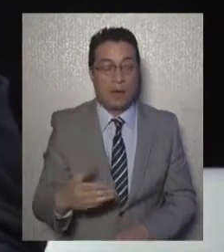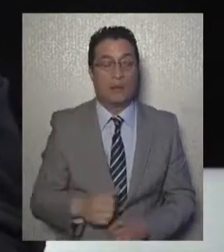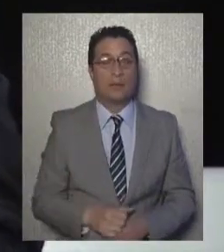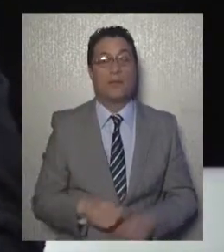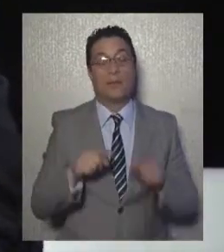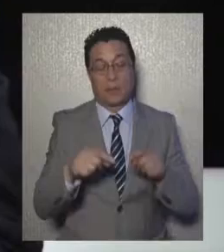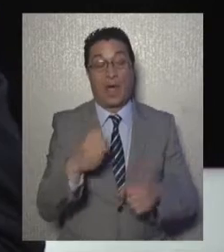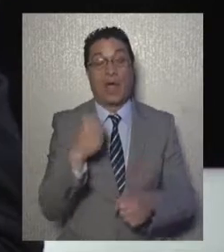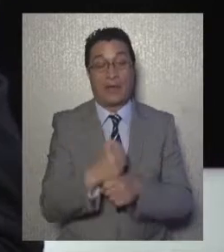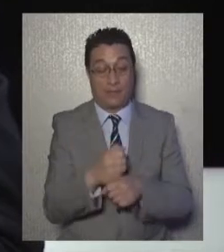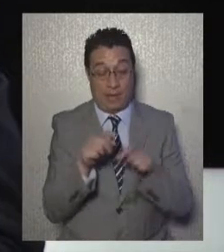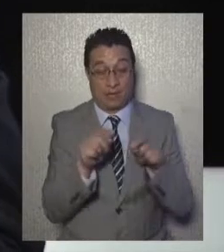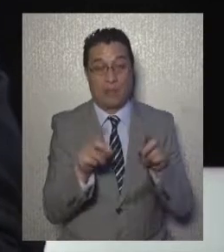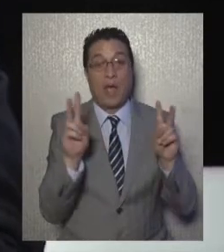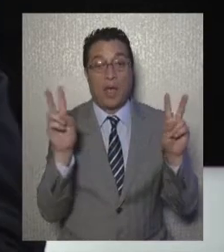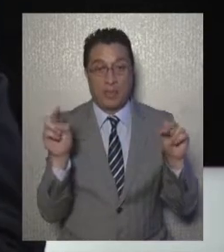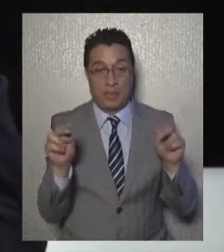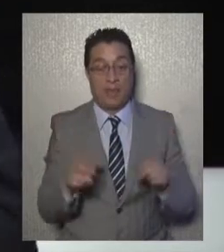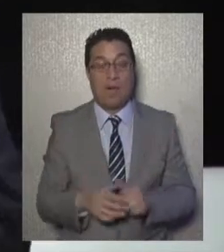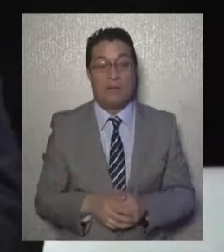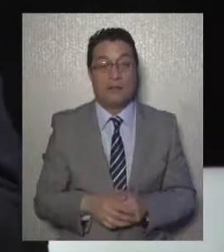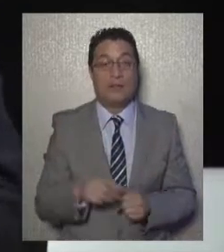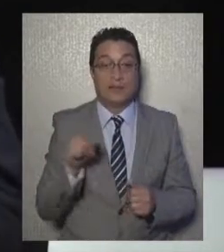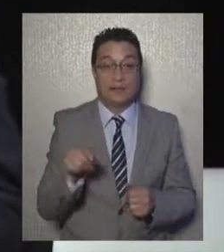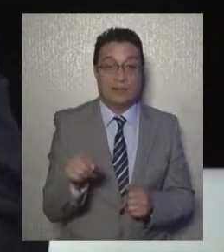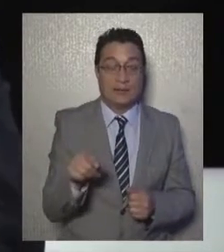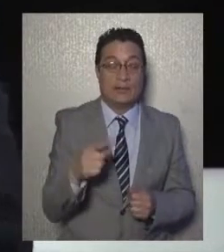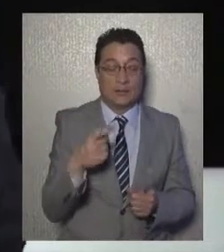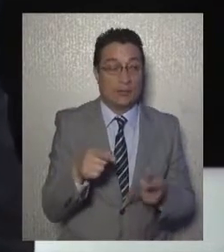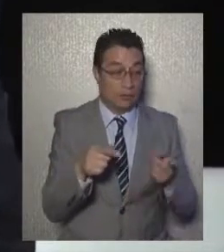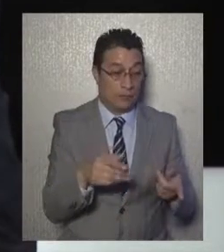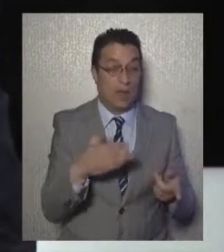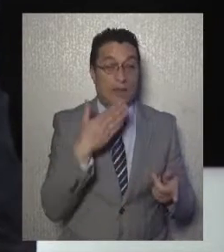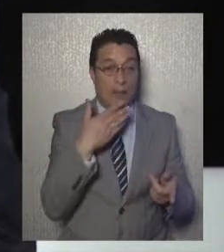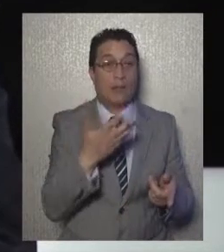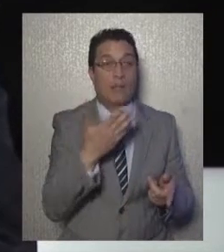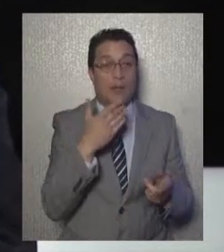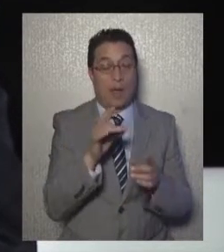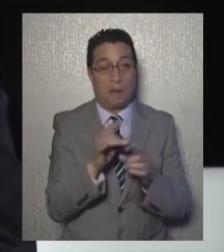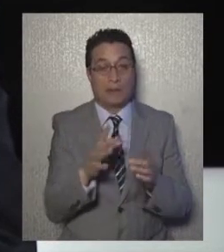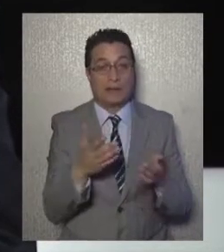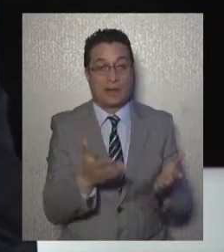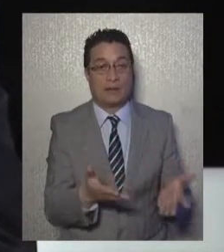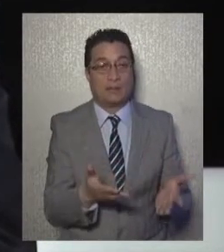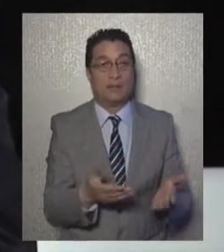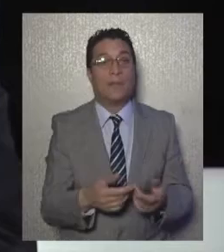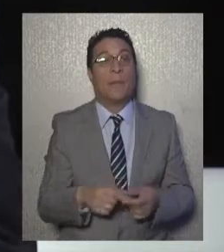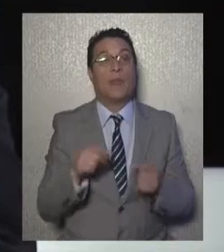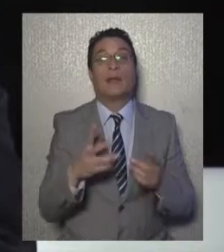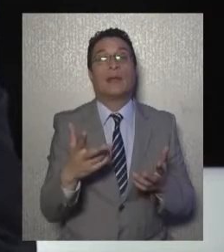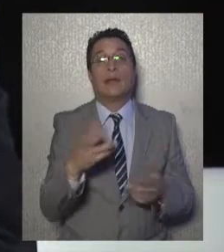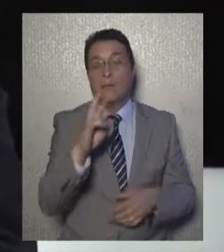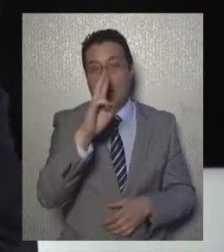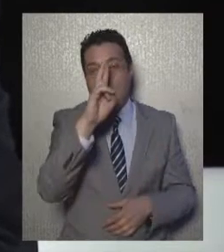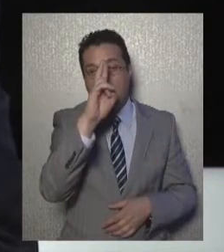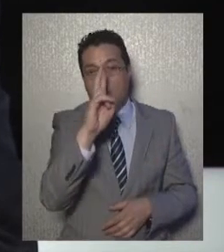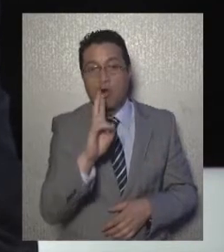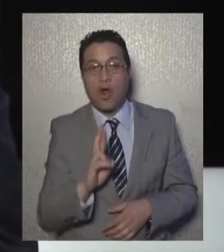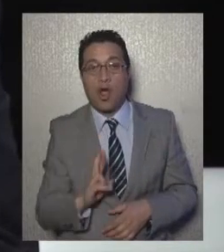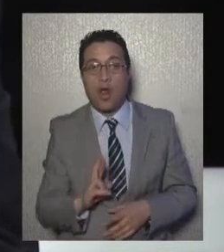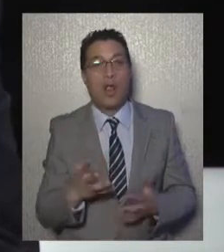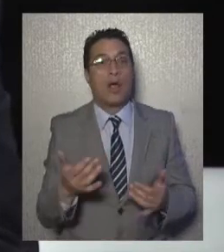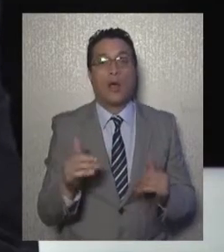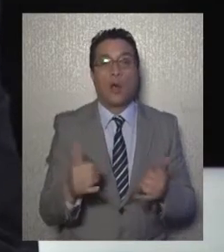estamos trabajando en estos temas. Y este, como digo, es uno de los de particular importancia. ¿Qué rol juega en todo